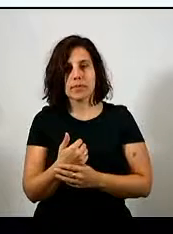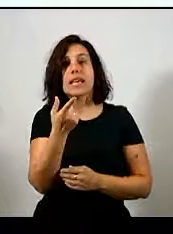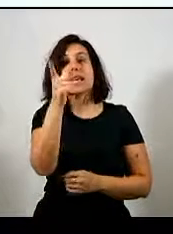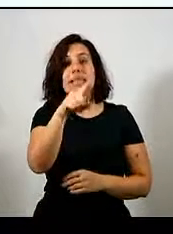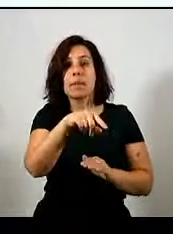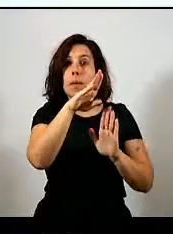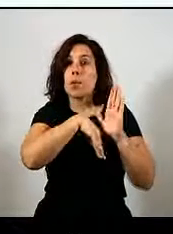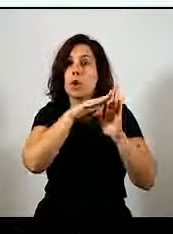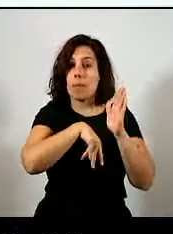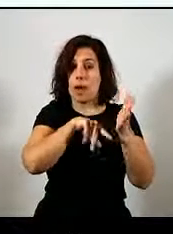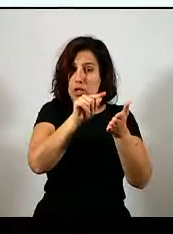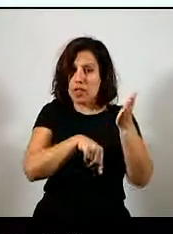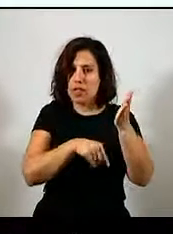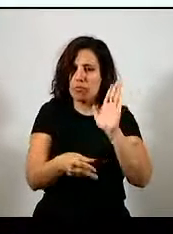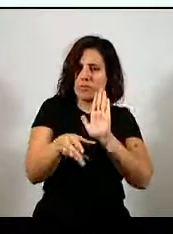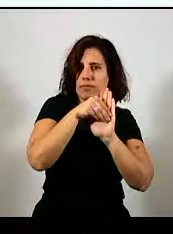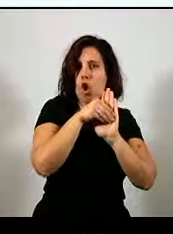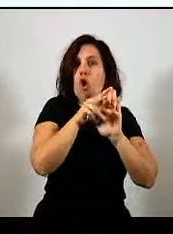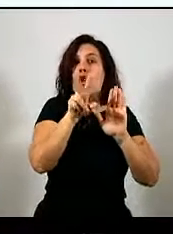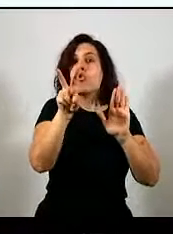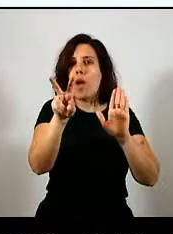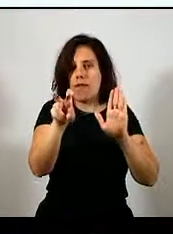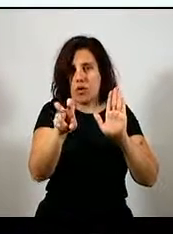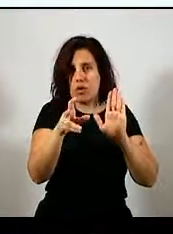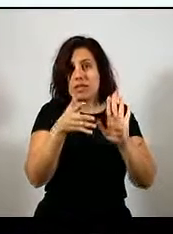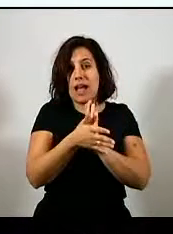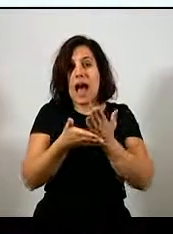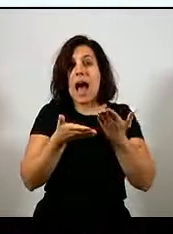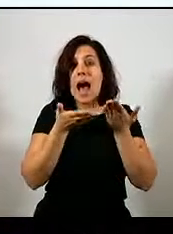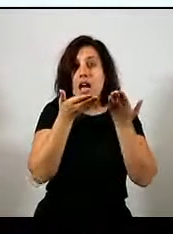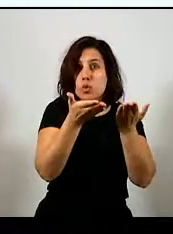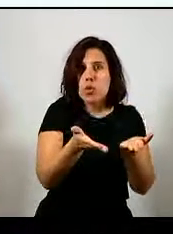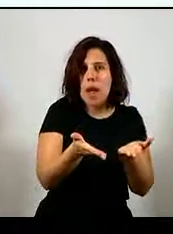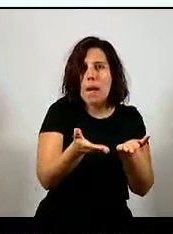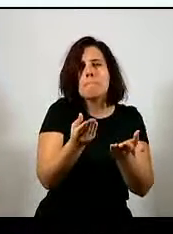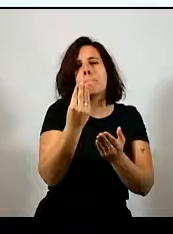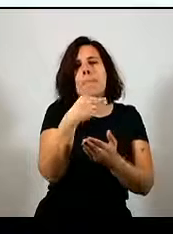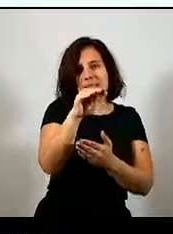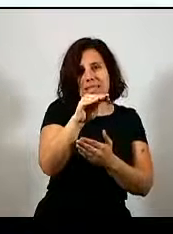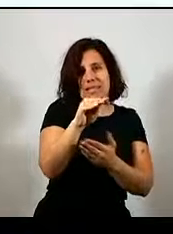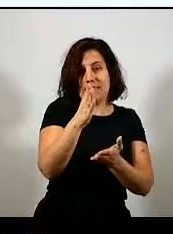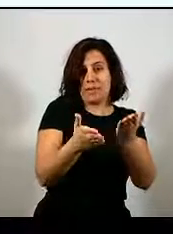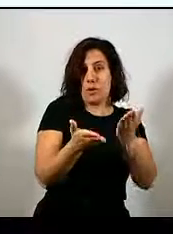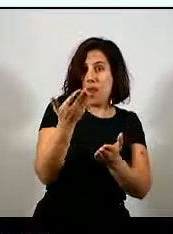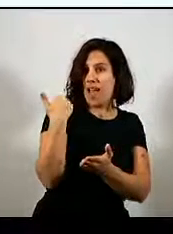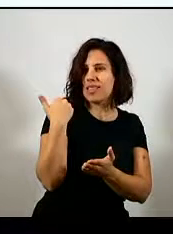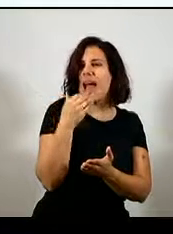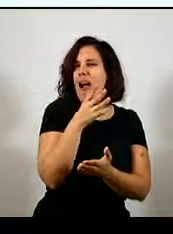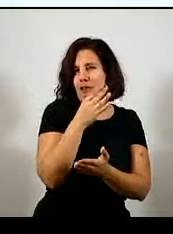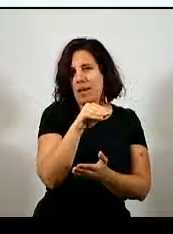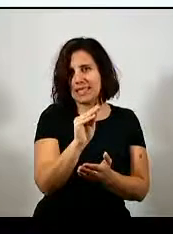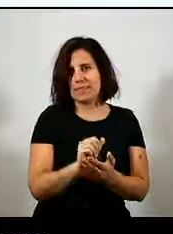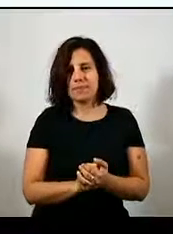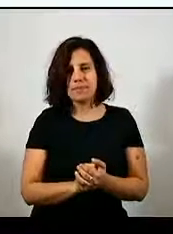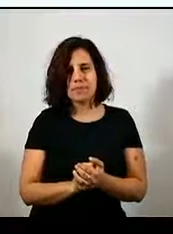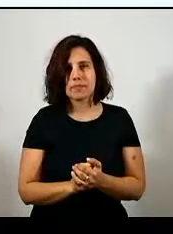de contratación con aumentos en las ayudas en comparación con la normativa anterior. Como